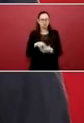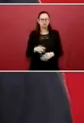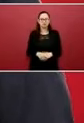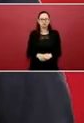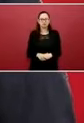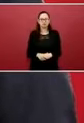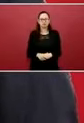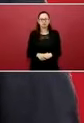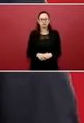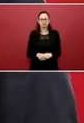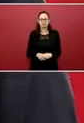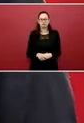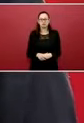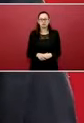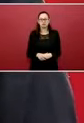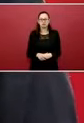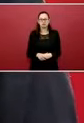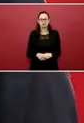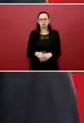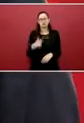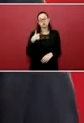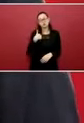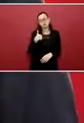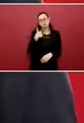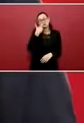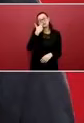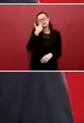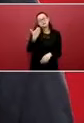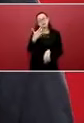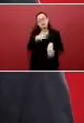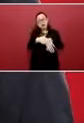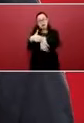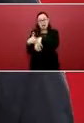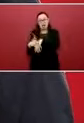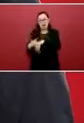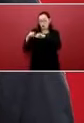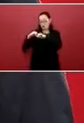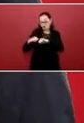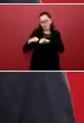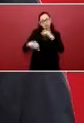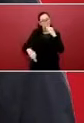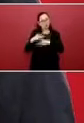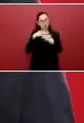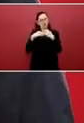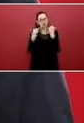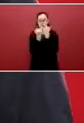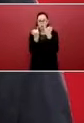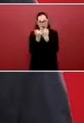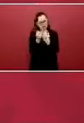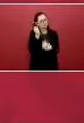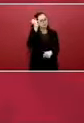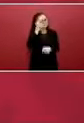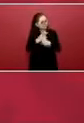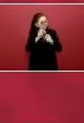un llamado respetuoso a todas las autoridades, a que se levanten temprano.